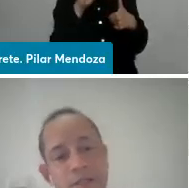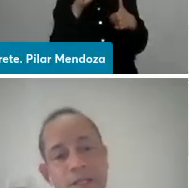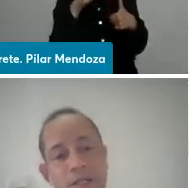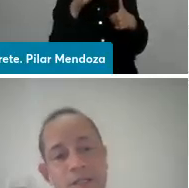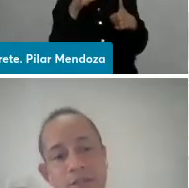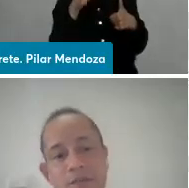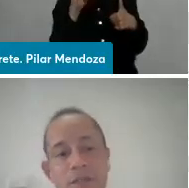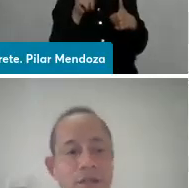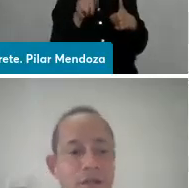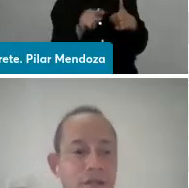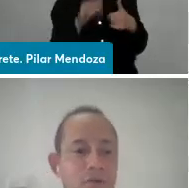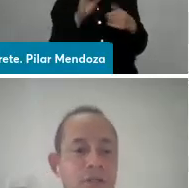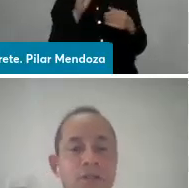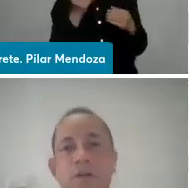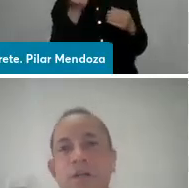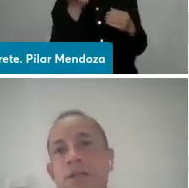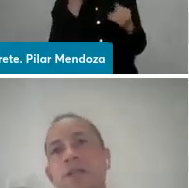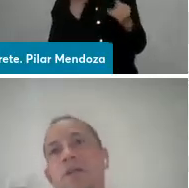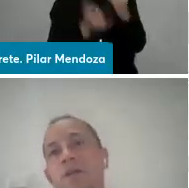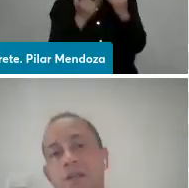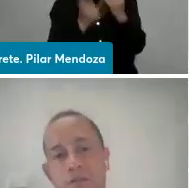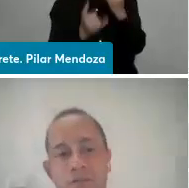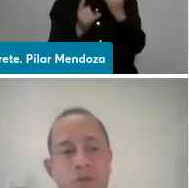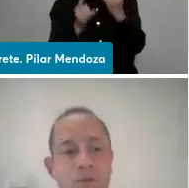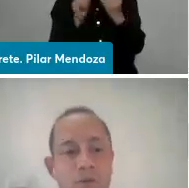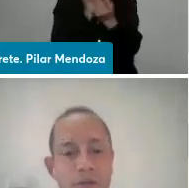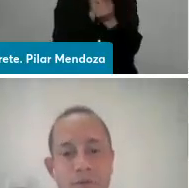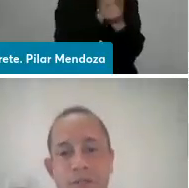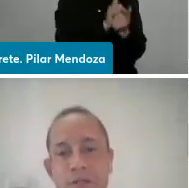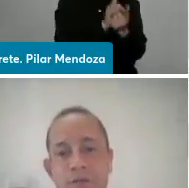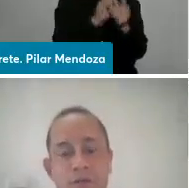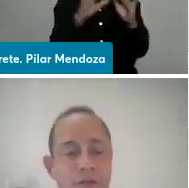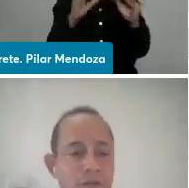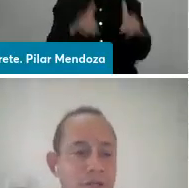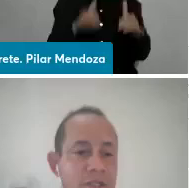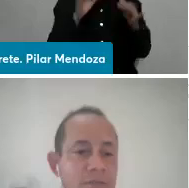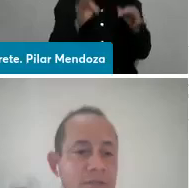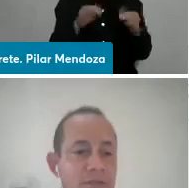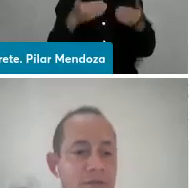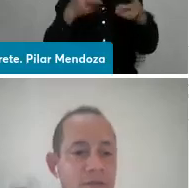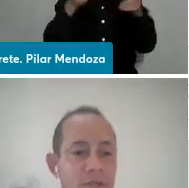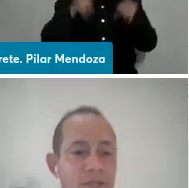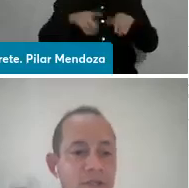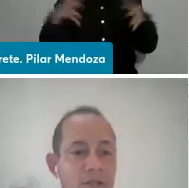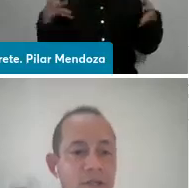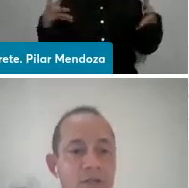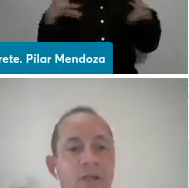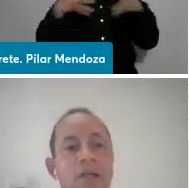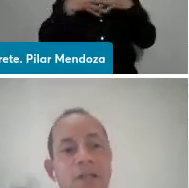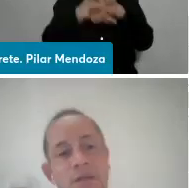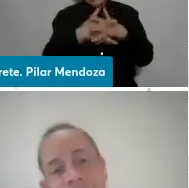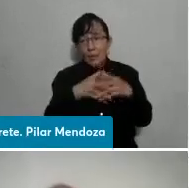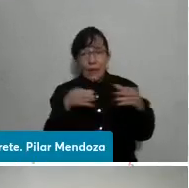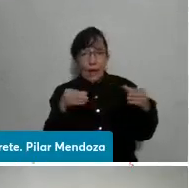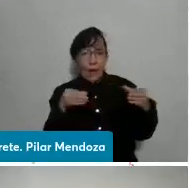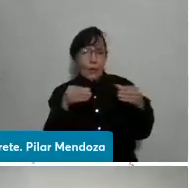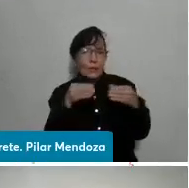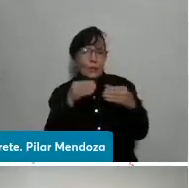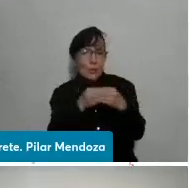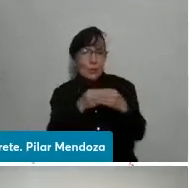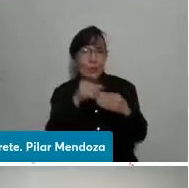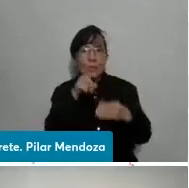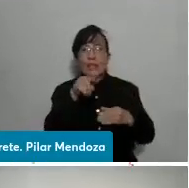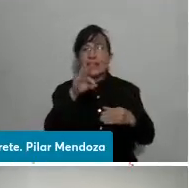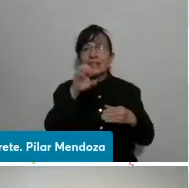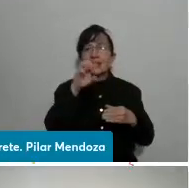al final de cada sesión y de cada encuentro, y también como venimos articulados a esa metodología activa, también al final de todo